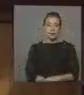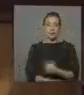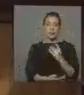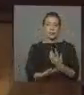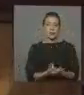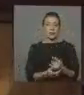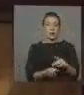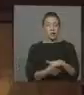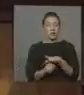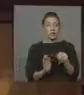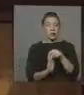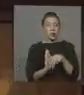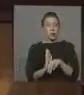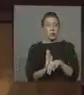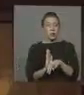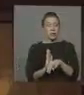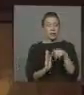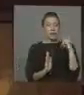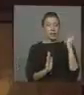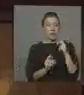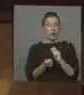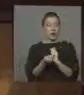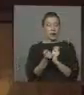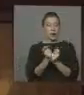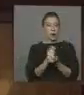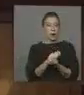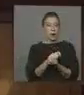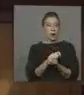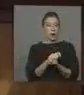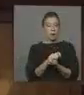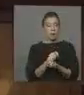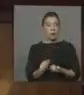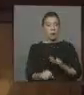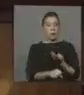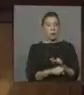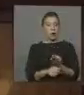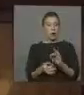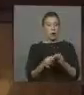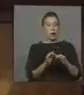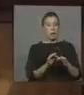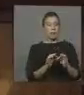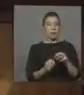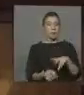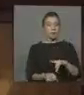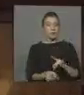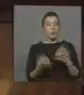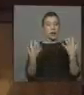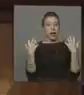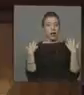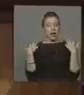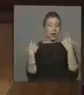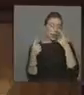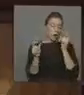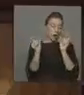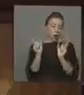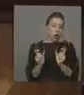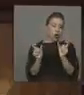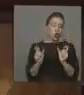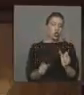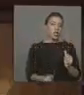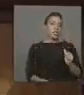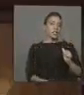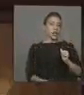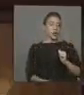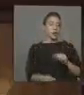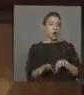de un contexto normativo global, las modificaciones que han solicitado los organismos de Naciones Unidas encargadas del monitoreo del